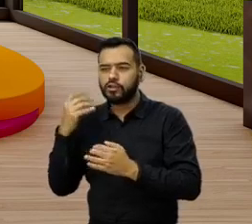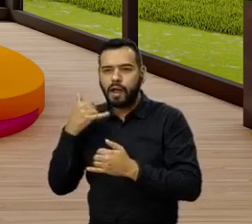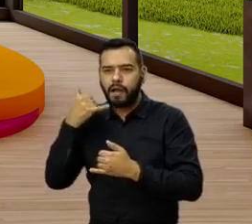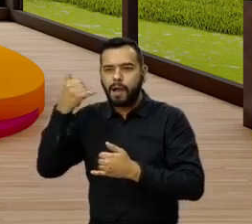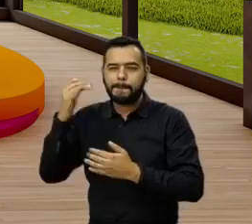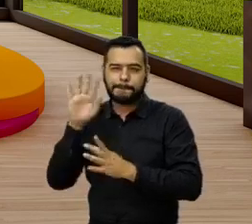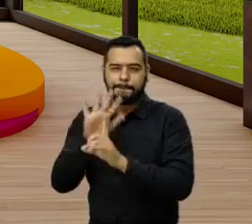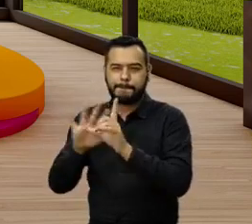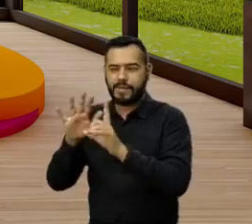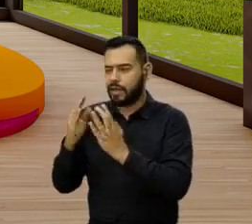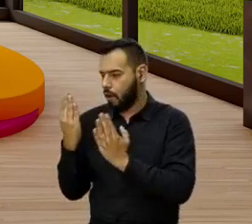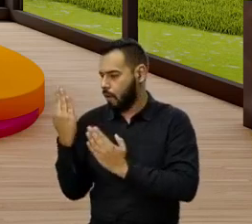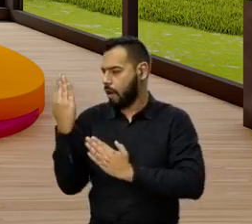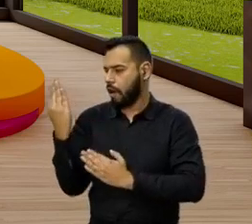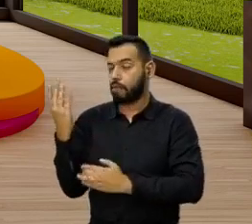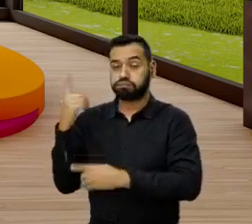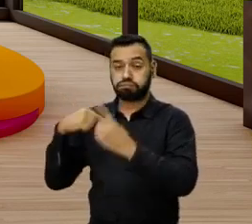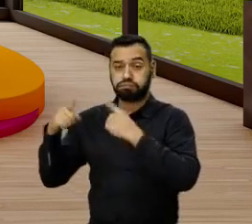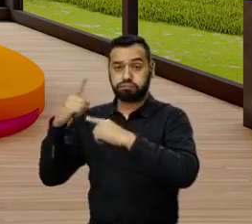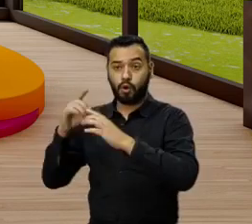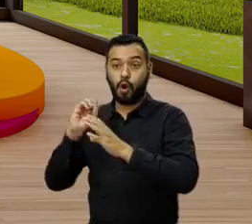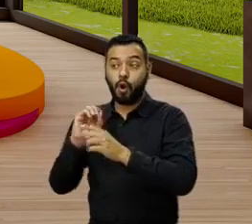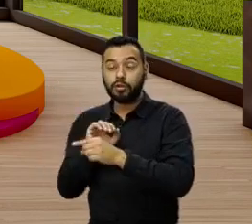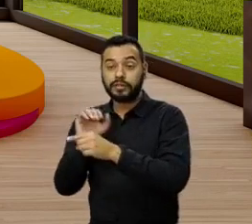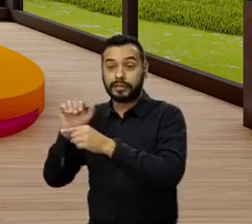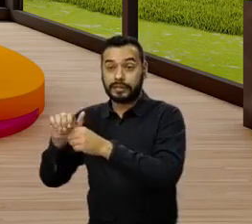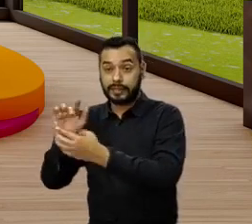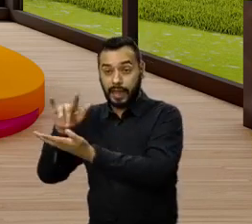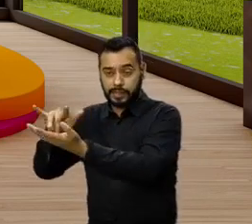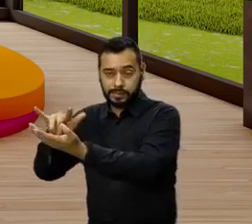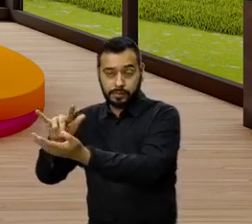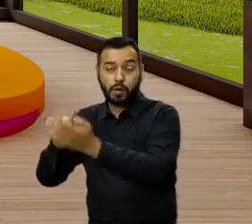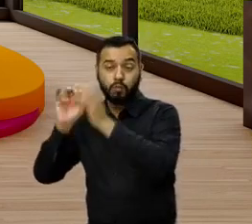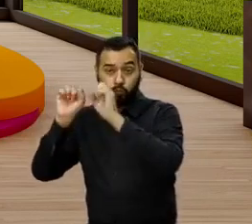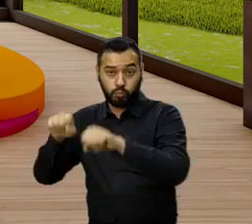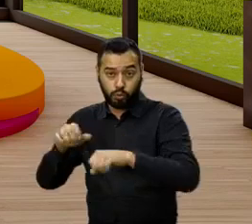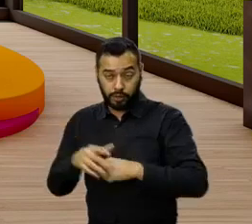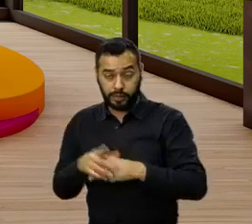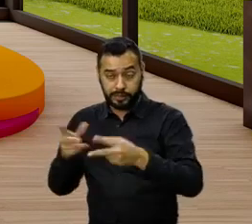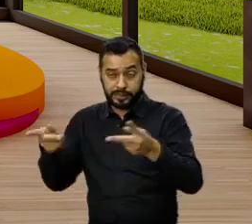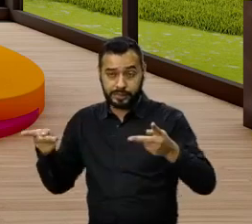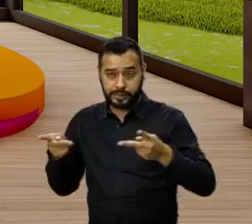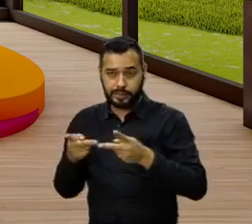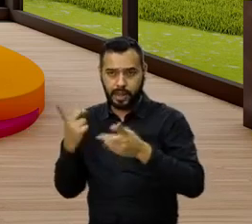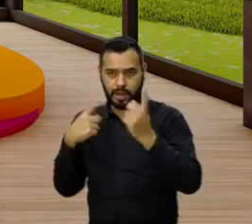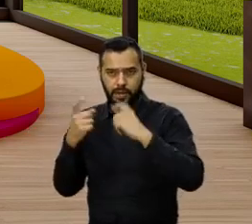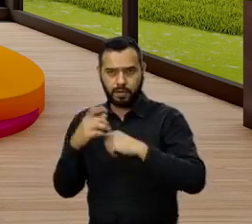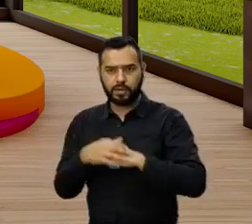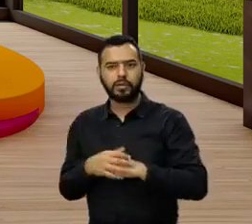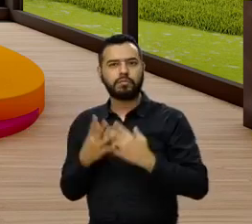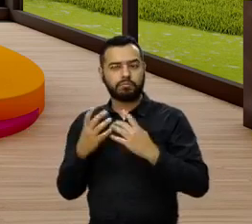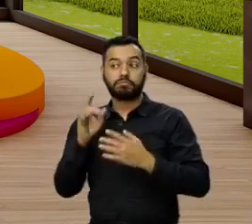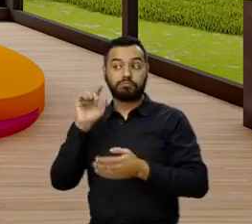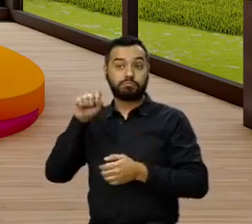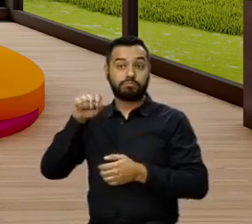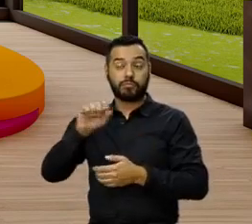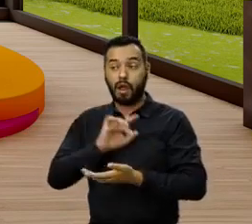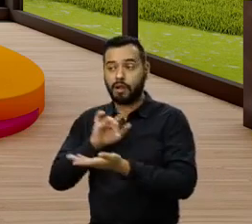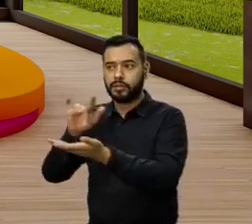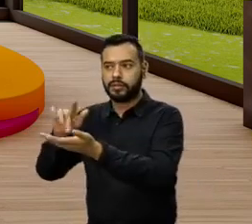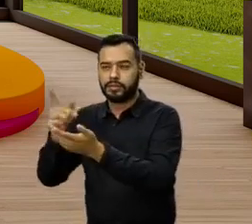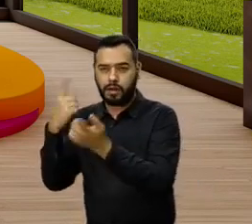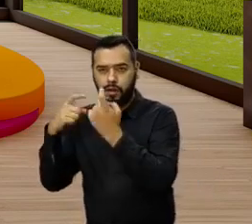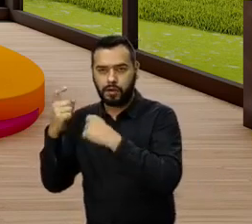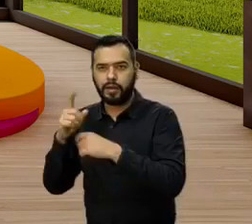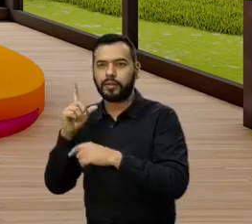o sino también pueden agendar una cita presencial en la sala de ventas pero que si tienen que ir hasta la sala de ventas y también